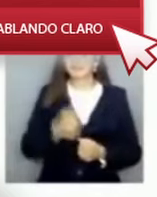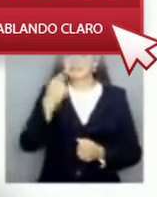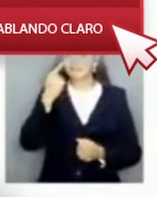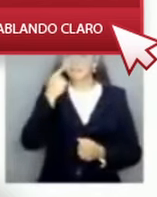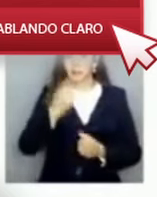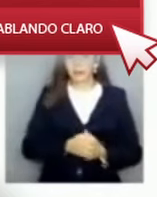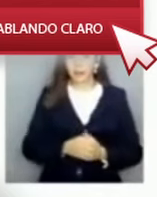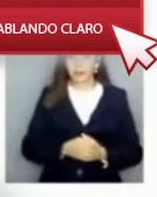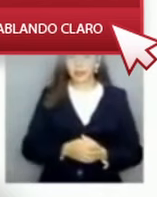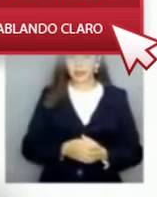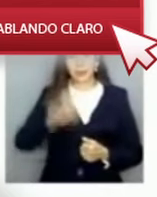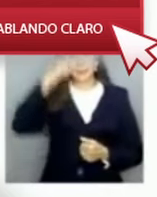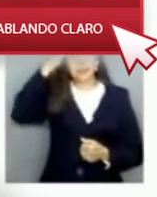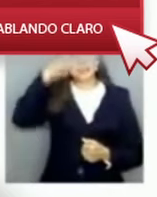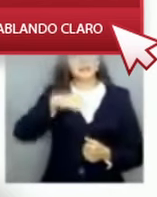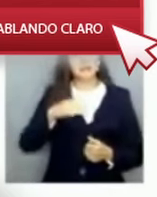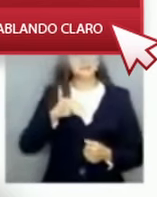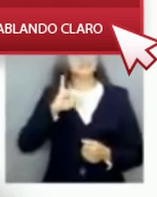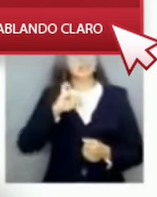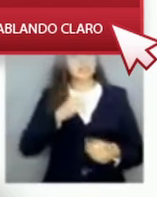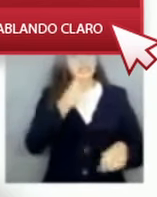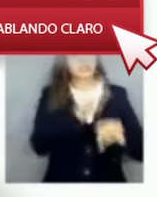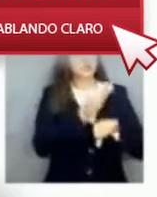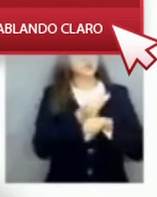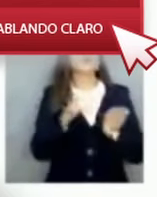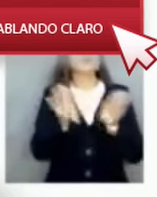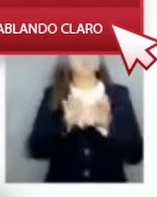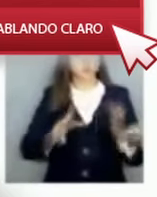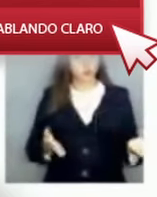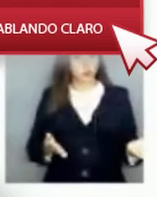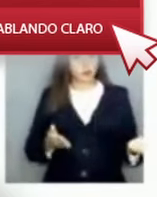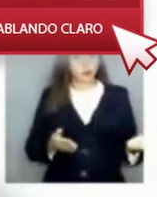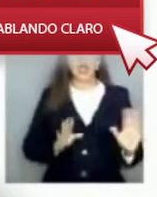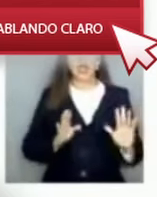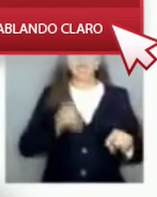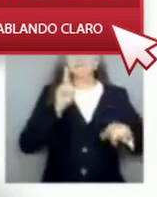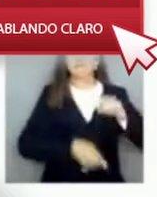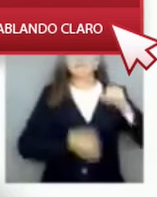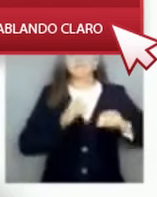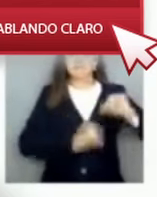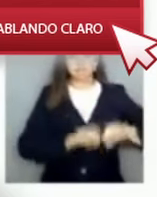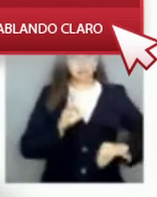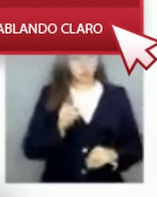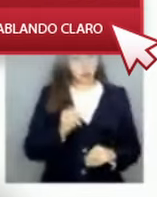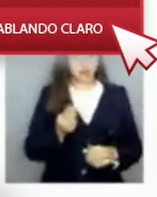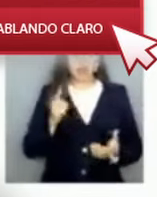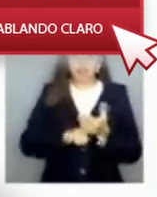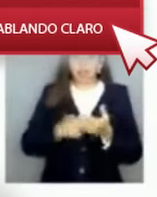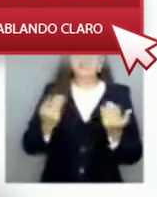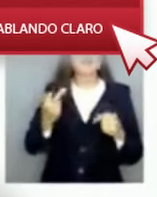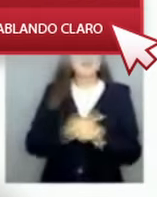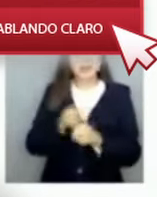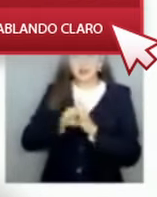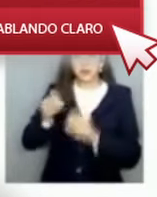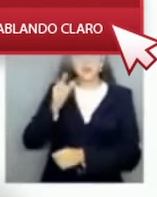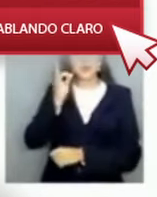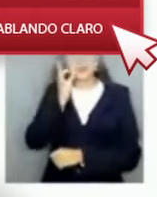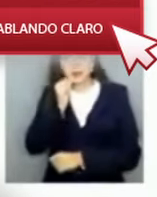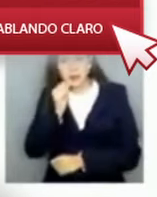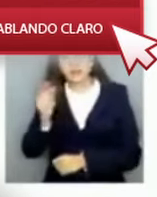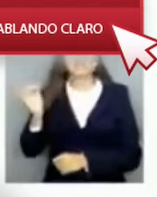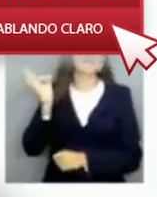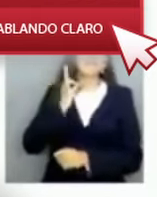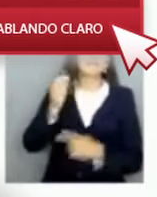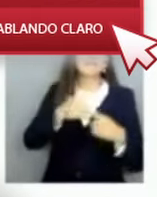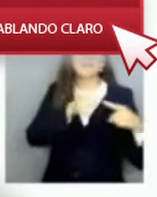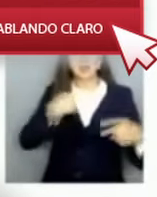que realmente se ofrezcan soluciones que atiendan las principales necesidades que hemos detectado a través de este encuentro